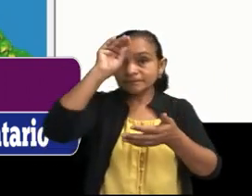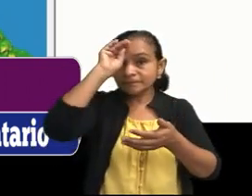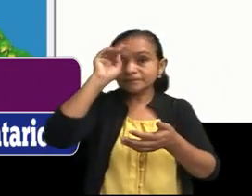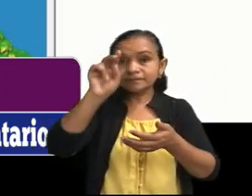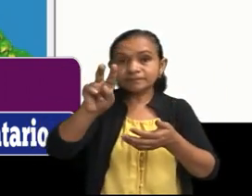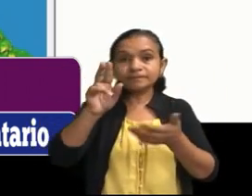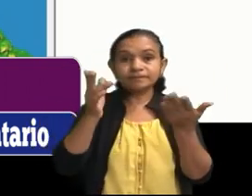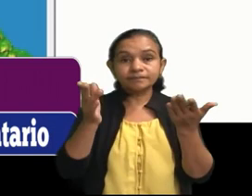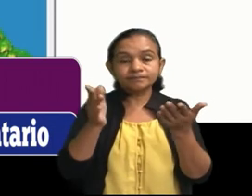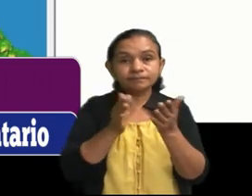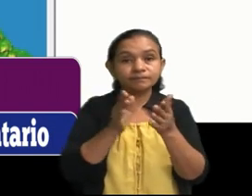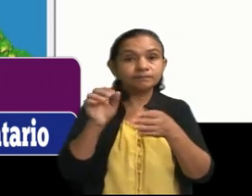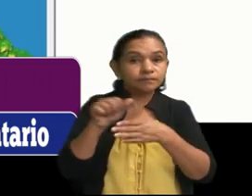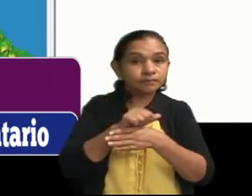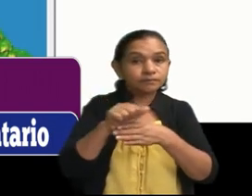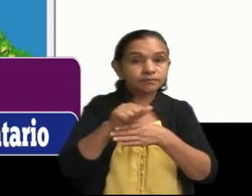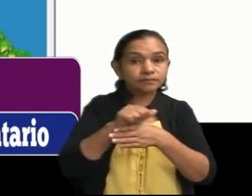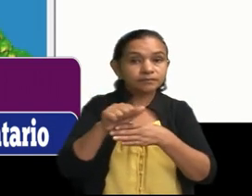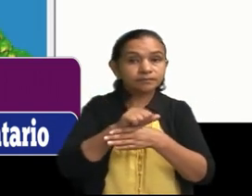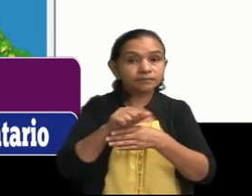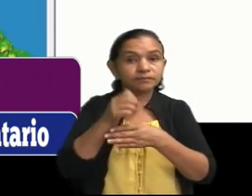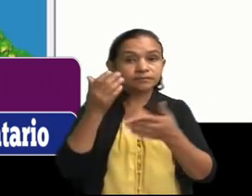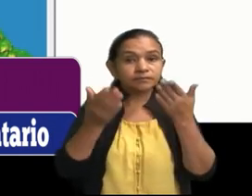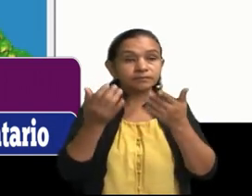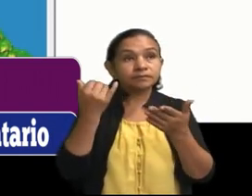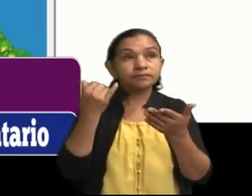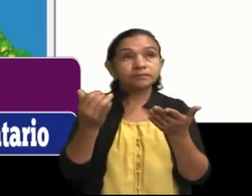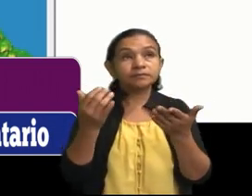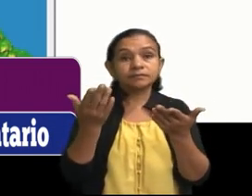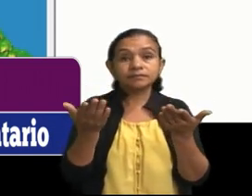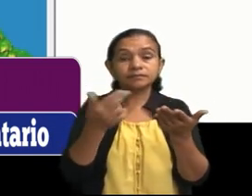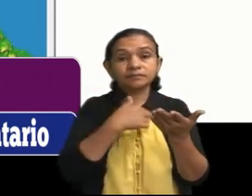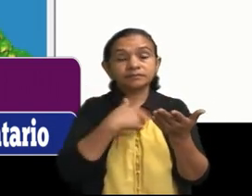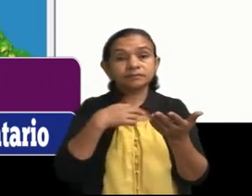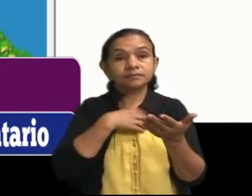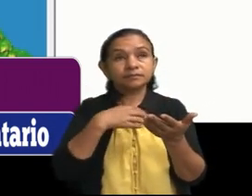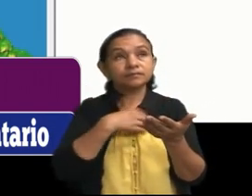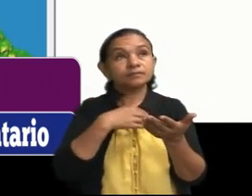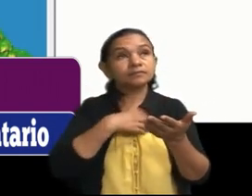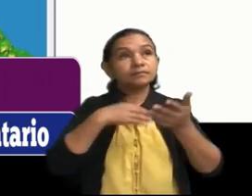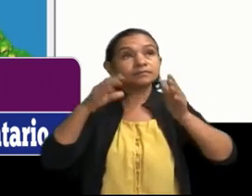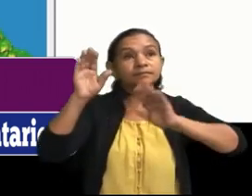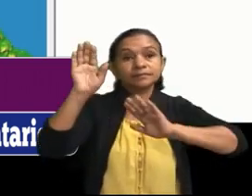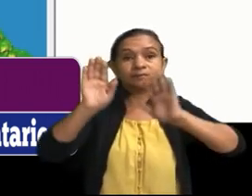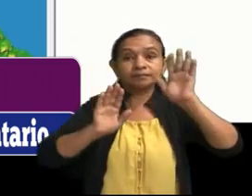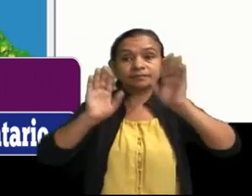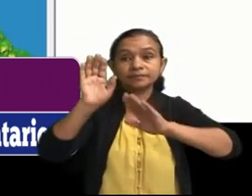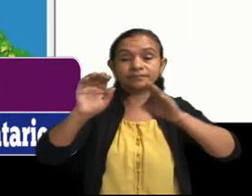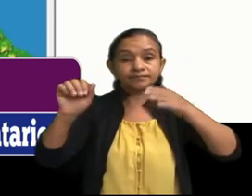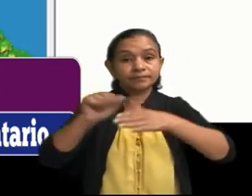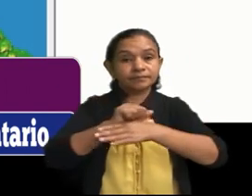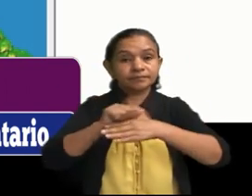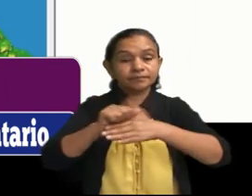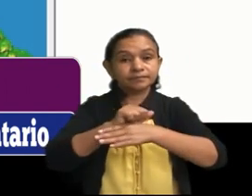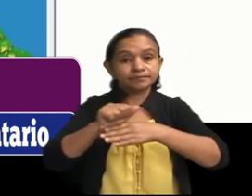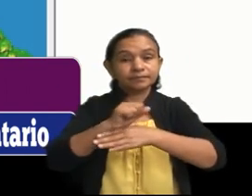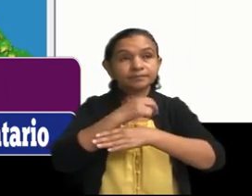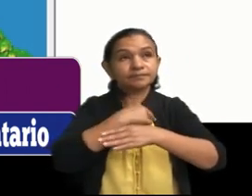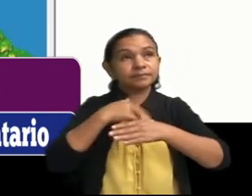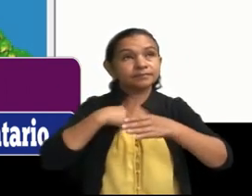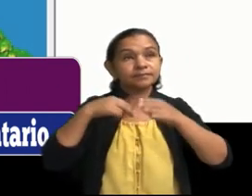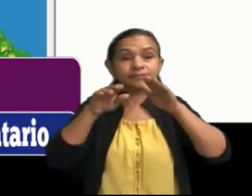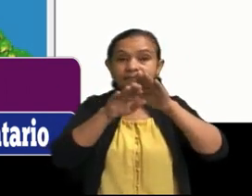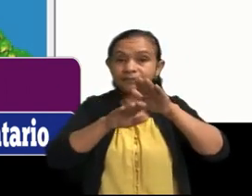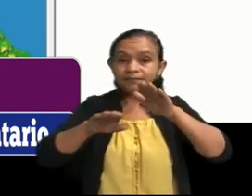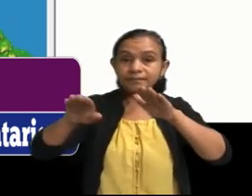y estar preparados frente a esas situaciones. Entonces, en el caso nuestro, nuestra participación en el ejercicio va a trascender